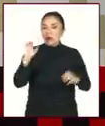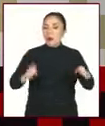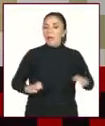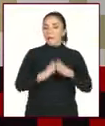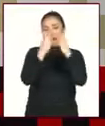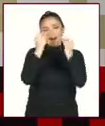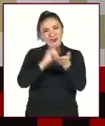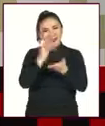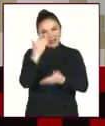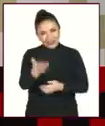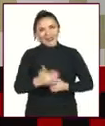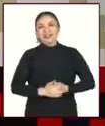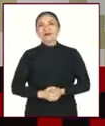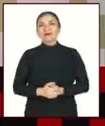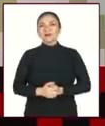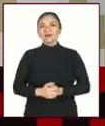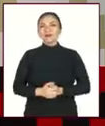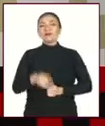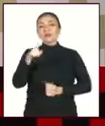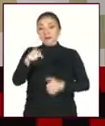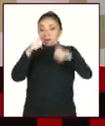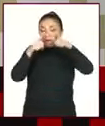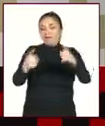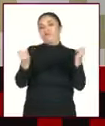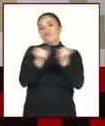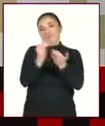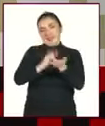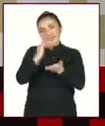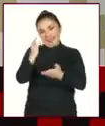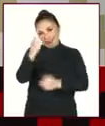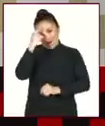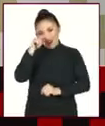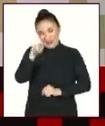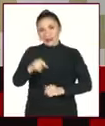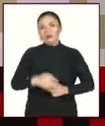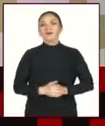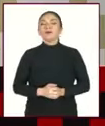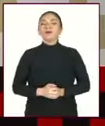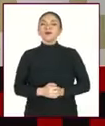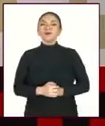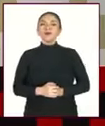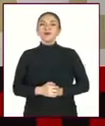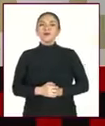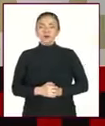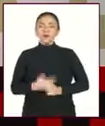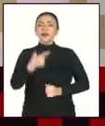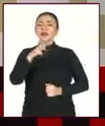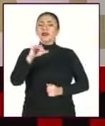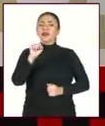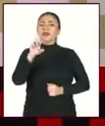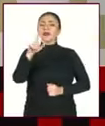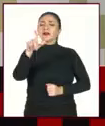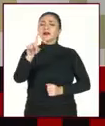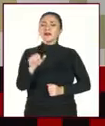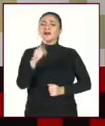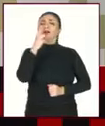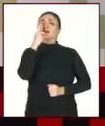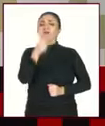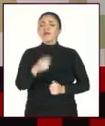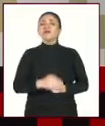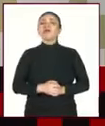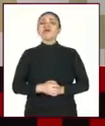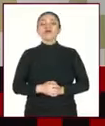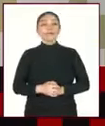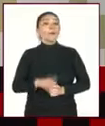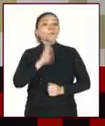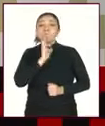a ti, Patricia, por estar con nosotros en esta ponencia con la doctora Doris. Griselda Hernández comenta, lo